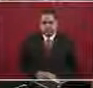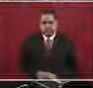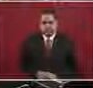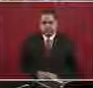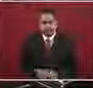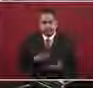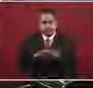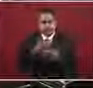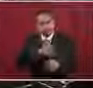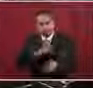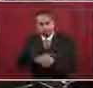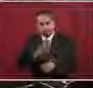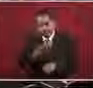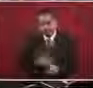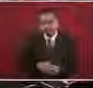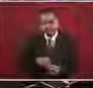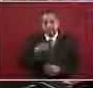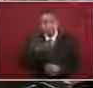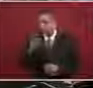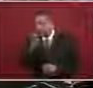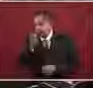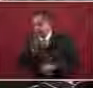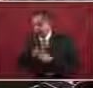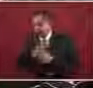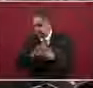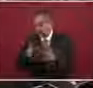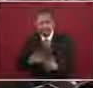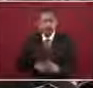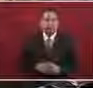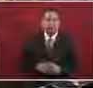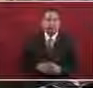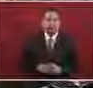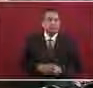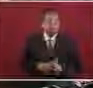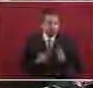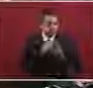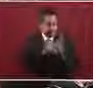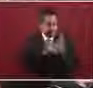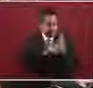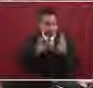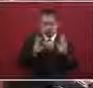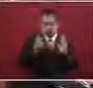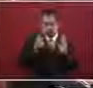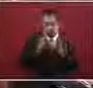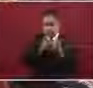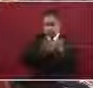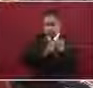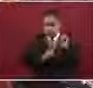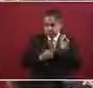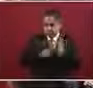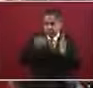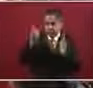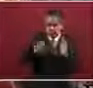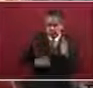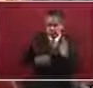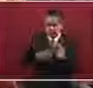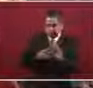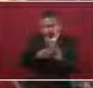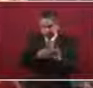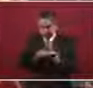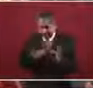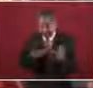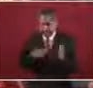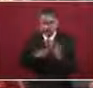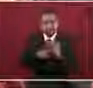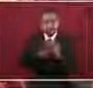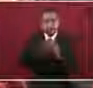Gracias. Buenos días, señor presidente, subsecretario. El artículo 41 de la Constitución, presidente, señala de manera muy específica cómo